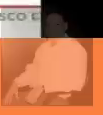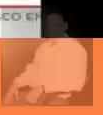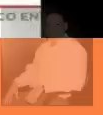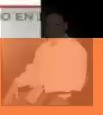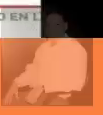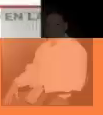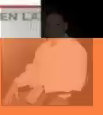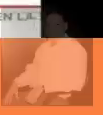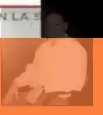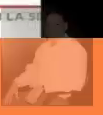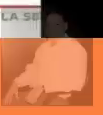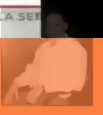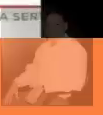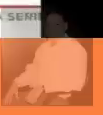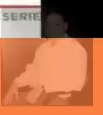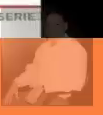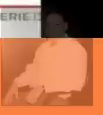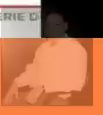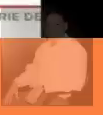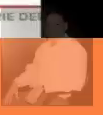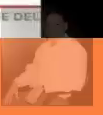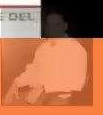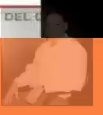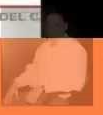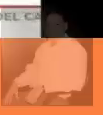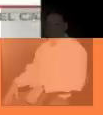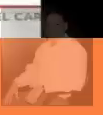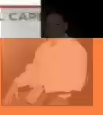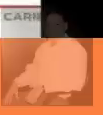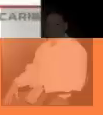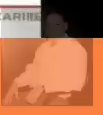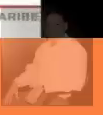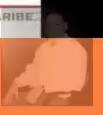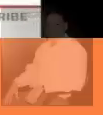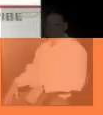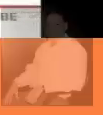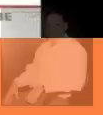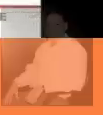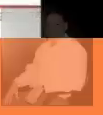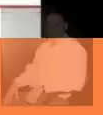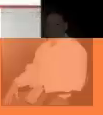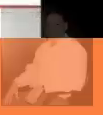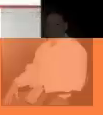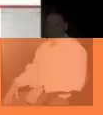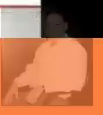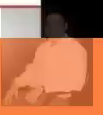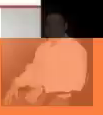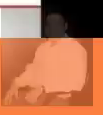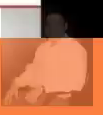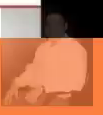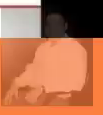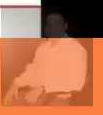Ciudadana, que bueno, debemos hacerlo a la brevedad posible, organizado, y que